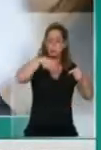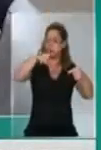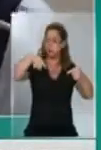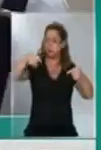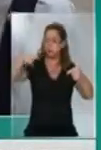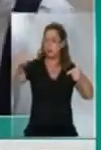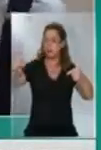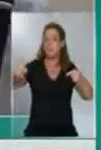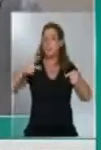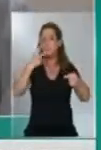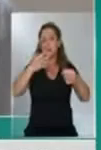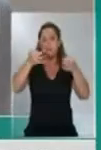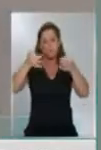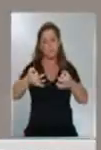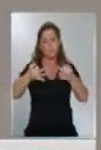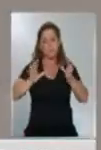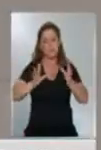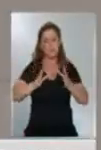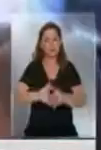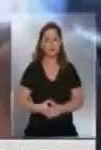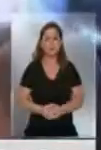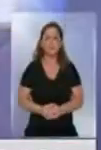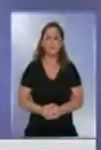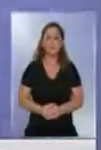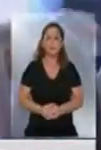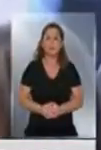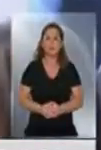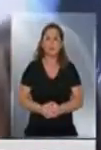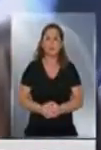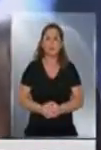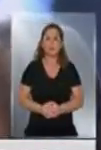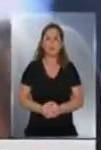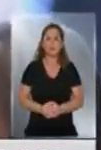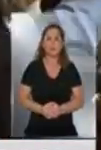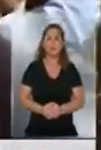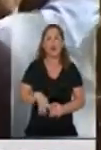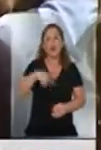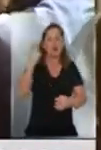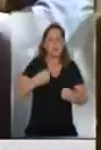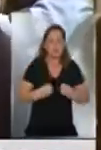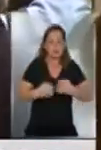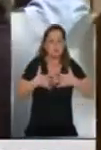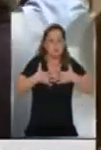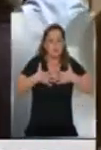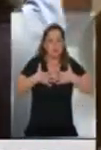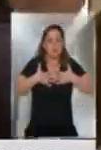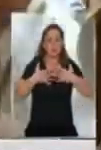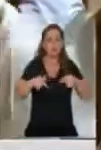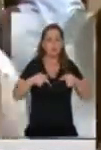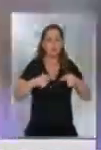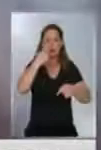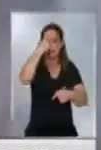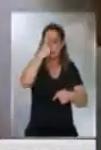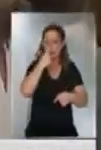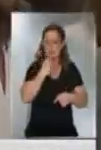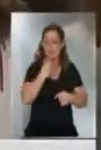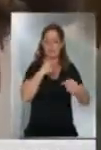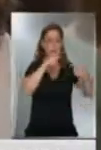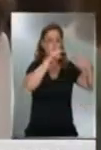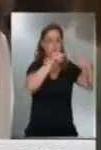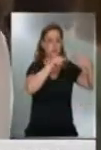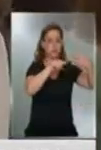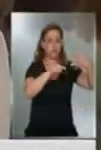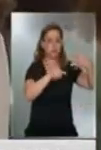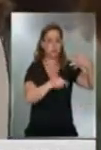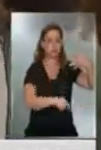certeras. Doctor, hablemos, buenas tardes, de los otros síntomas que, de acuerdo a este perfil epidemiológico, son los